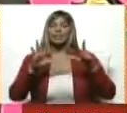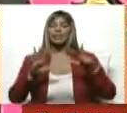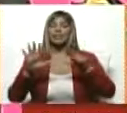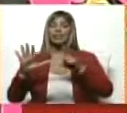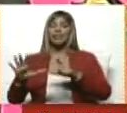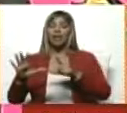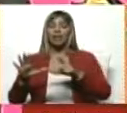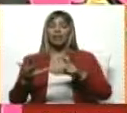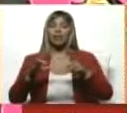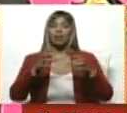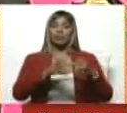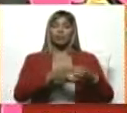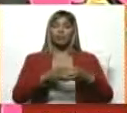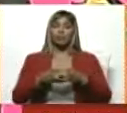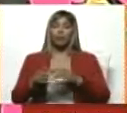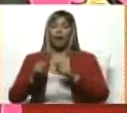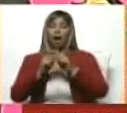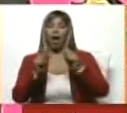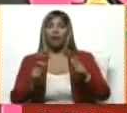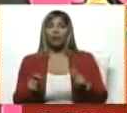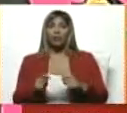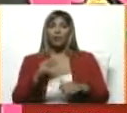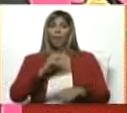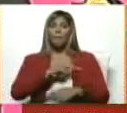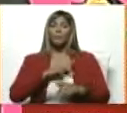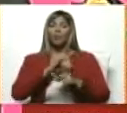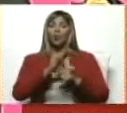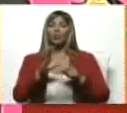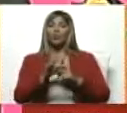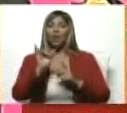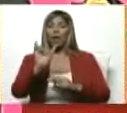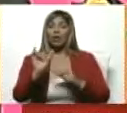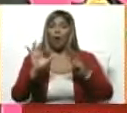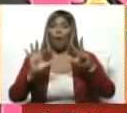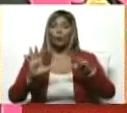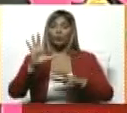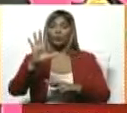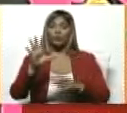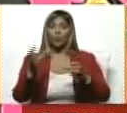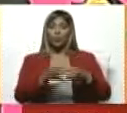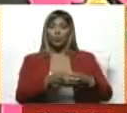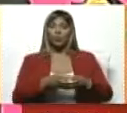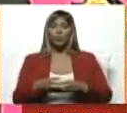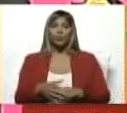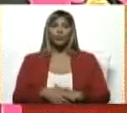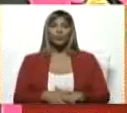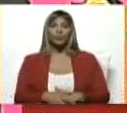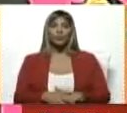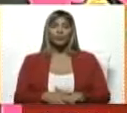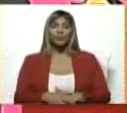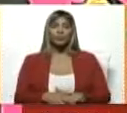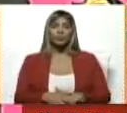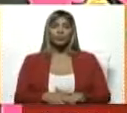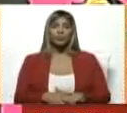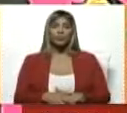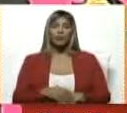...77 unidades artísticas de Misión Cultura y 85 agrupaciones, con